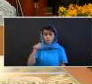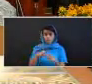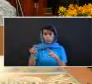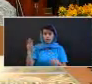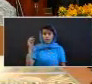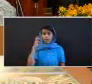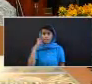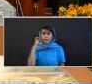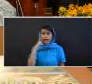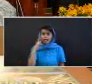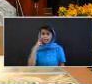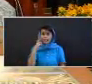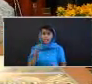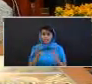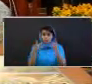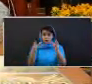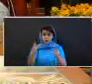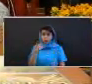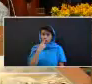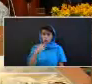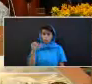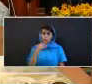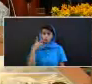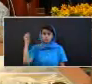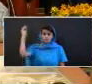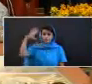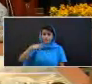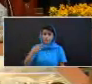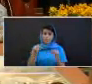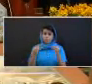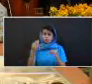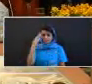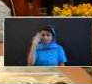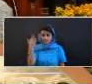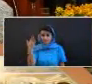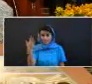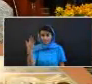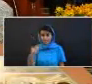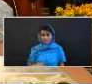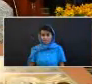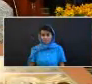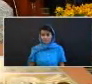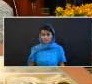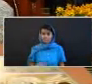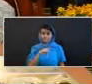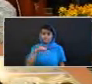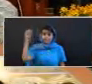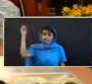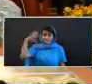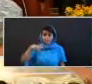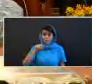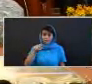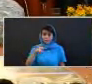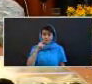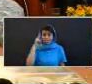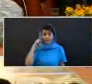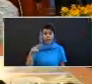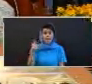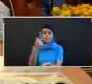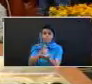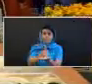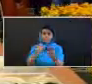el Padre entregó a su Hijo. Dios te bendiga. Muchas gracias. Sé bendito en este día. Amén.